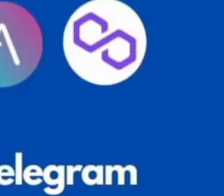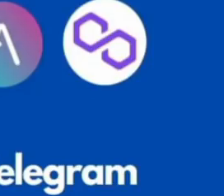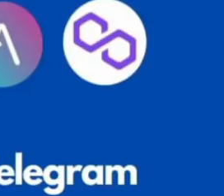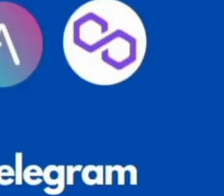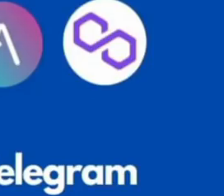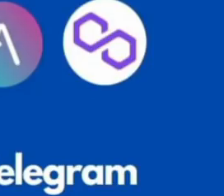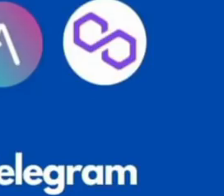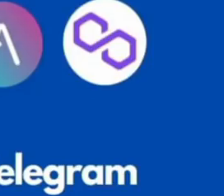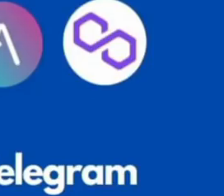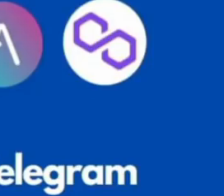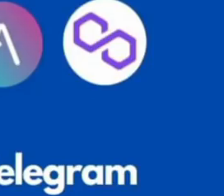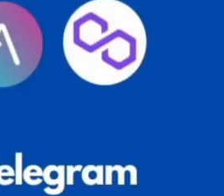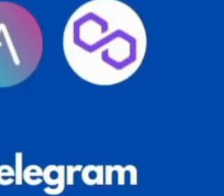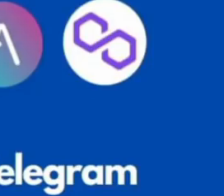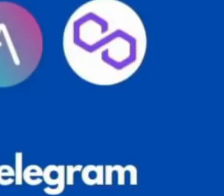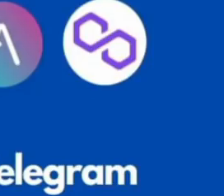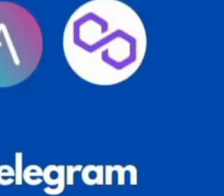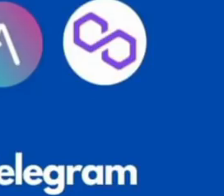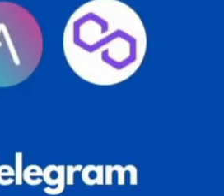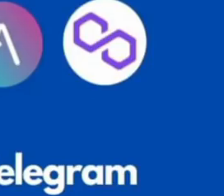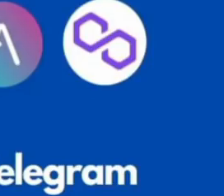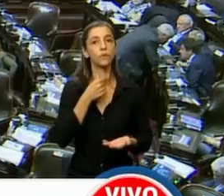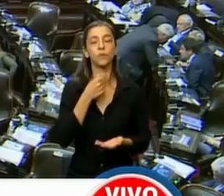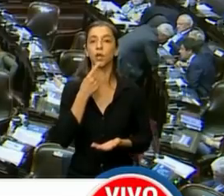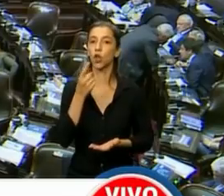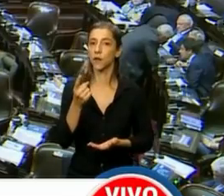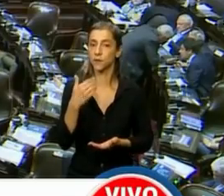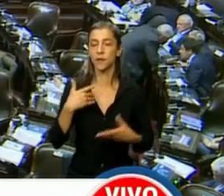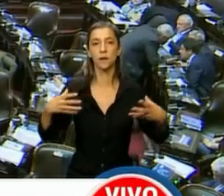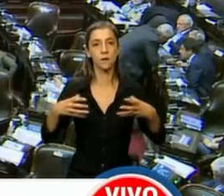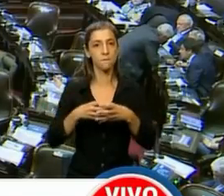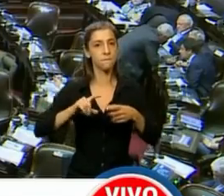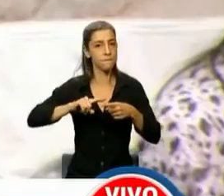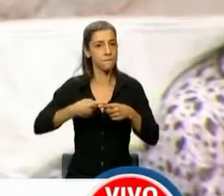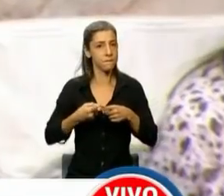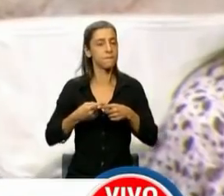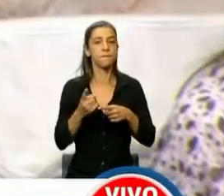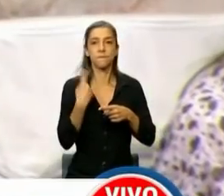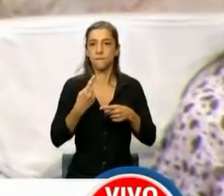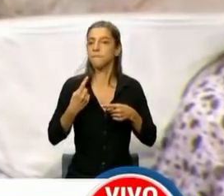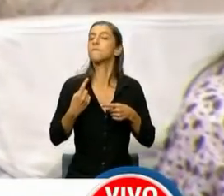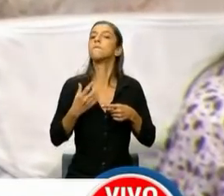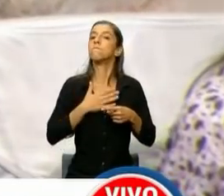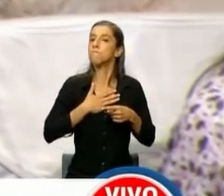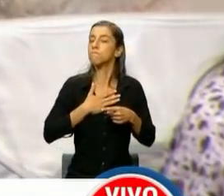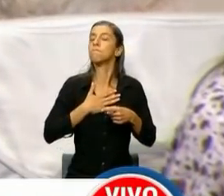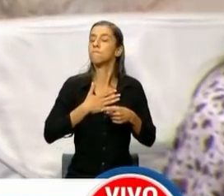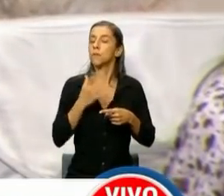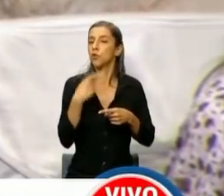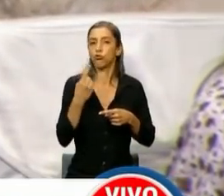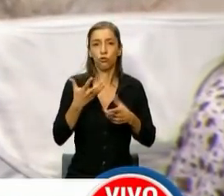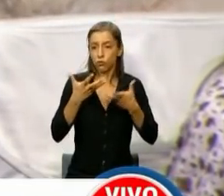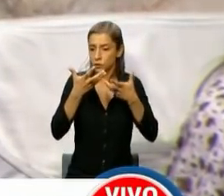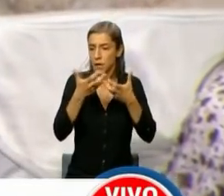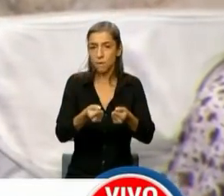Crypto Trading Inteligente con el link que te dejamos en la descripción de este video. Desde el bloque de la Libertad Avanza, de ninguna manera vamos a